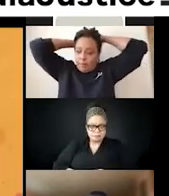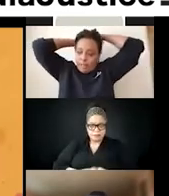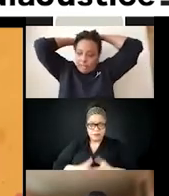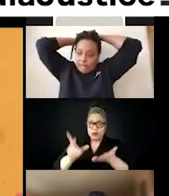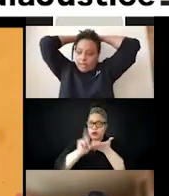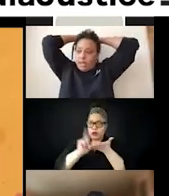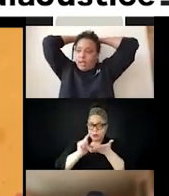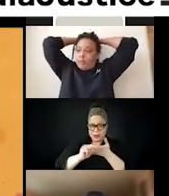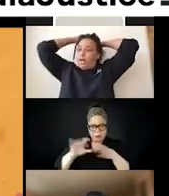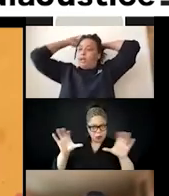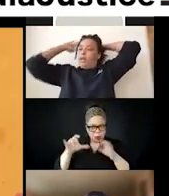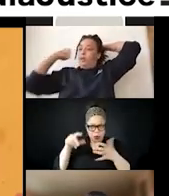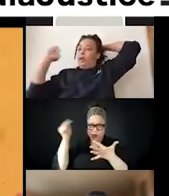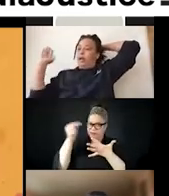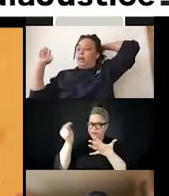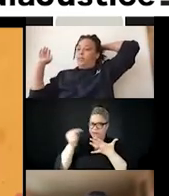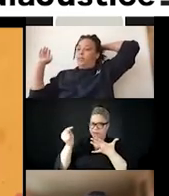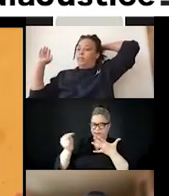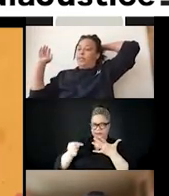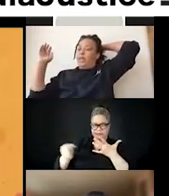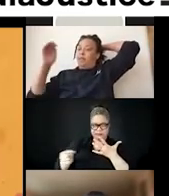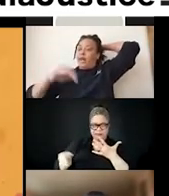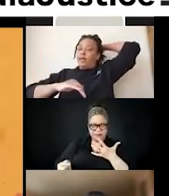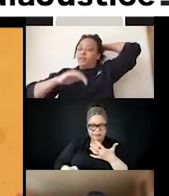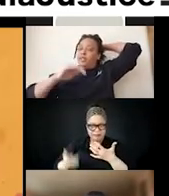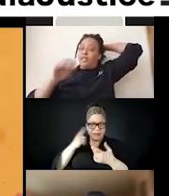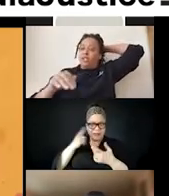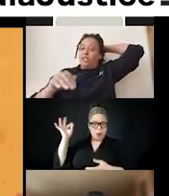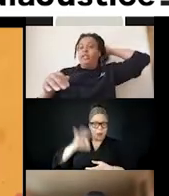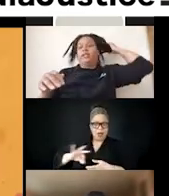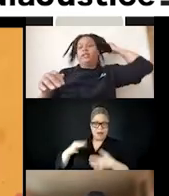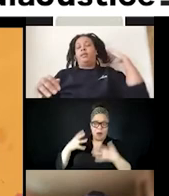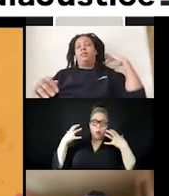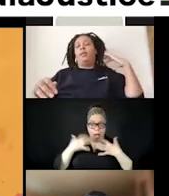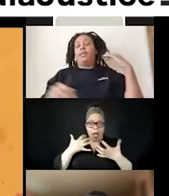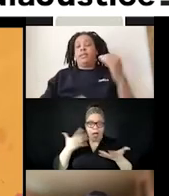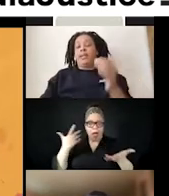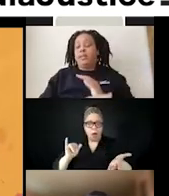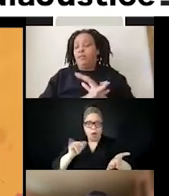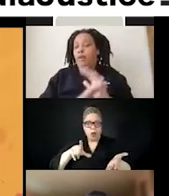los periódicos haciendo algo